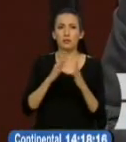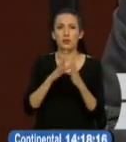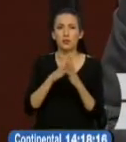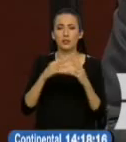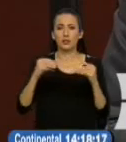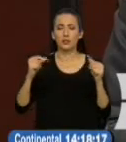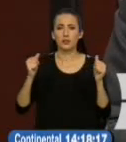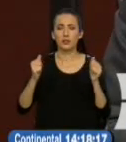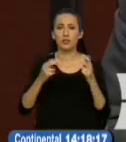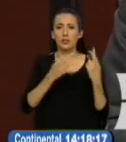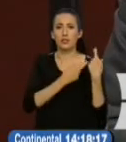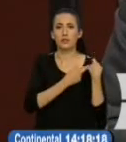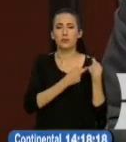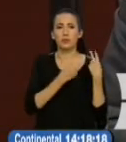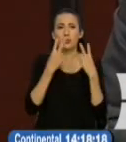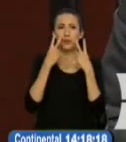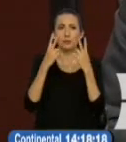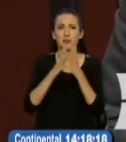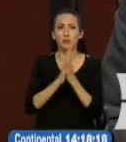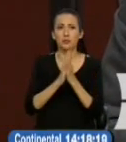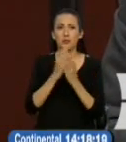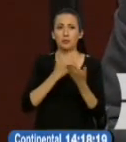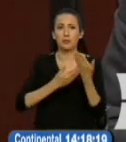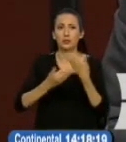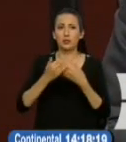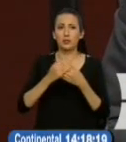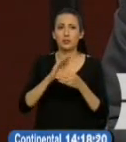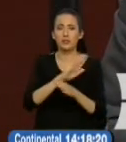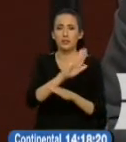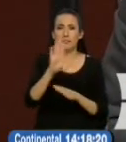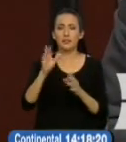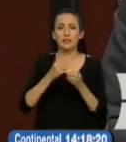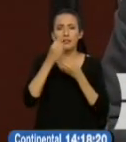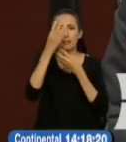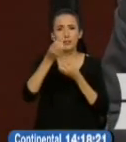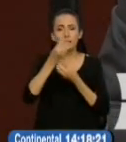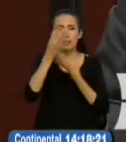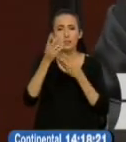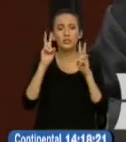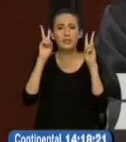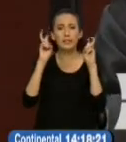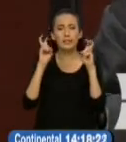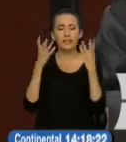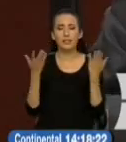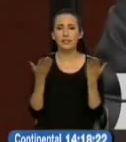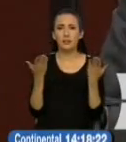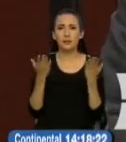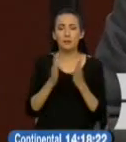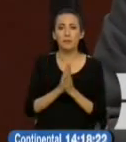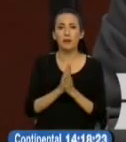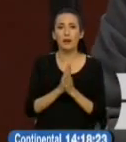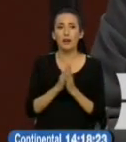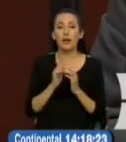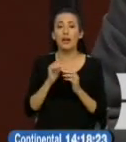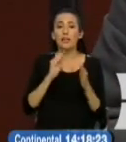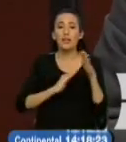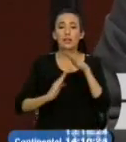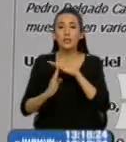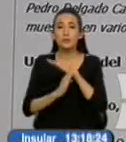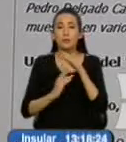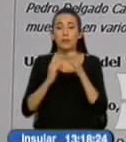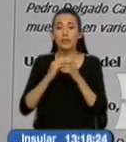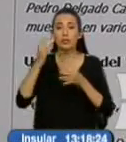de cargos de la Corte Nacional, podré comentarles a ustedes detalles respecto de los fundamentos de esta acusación